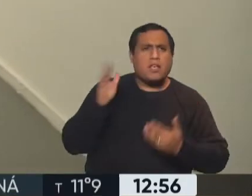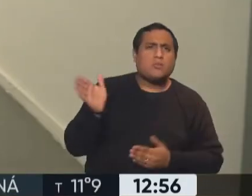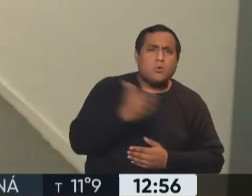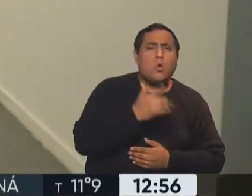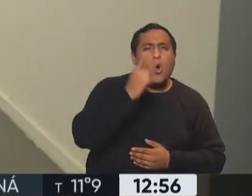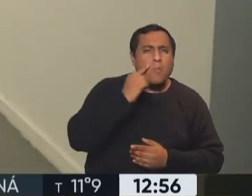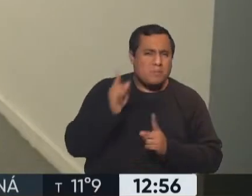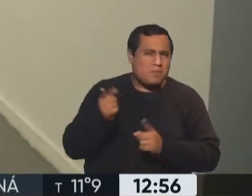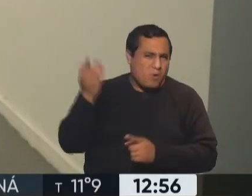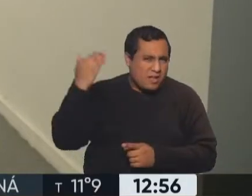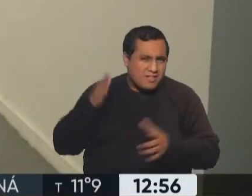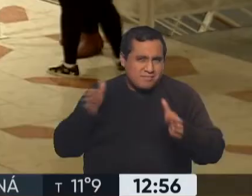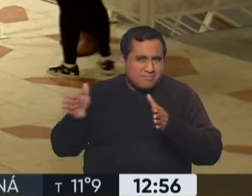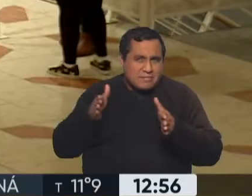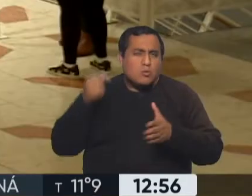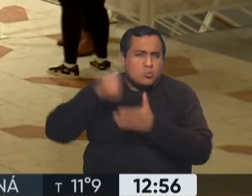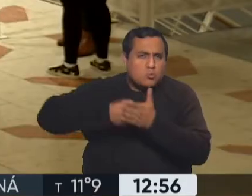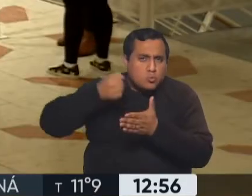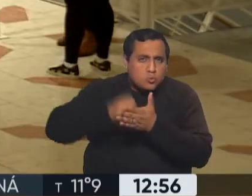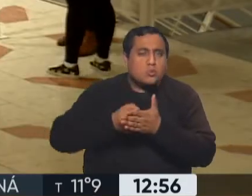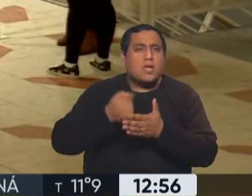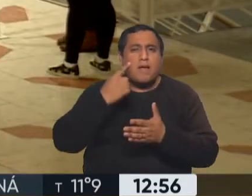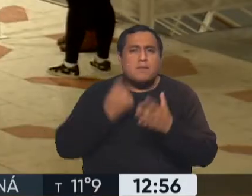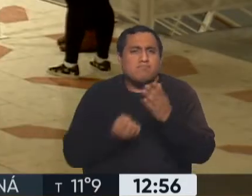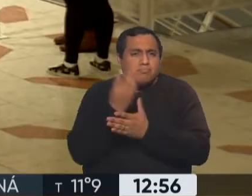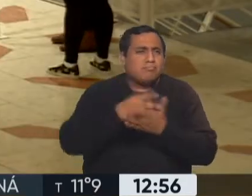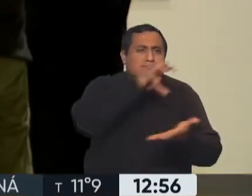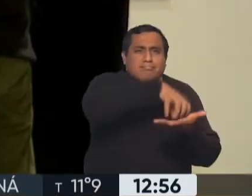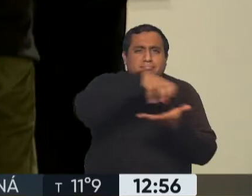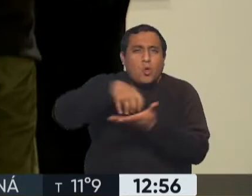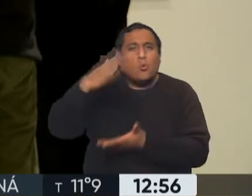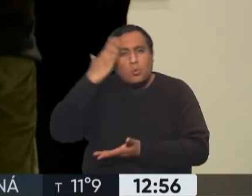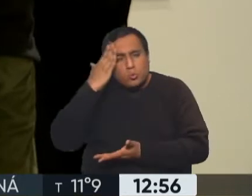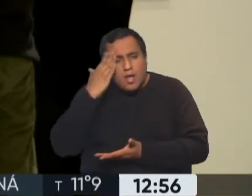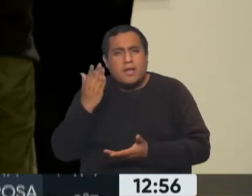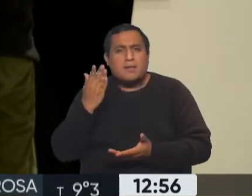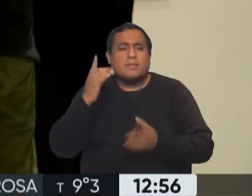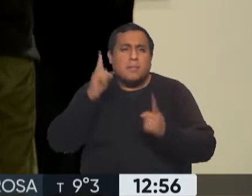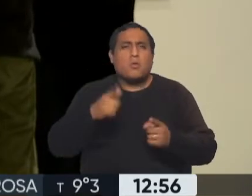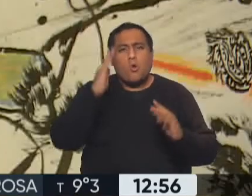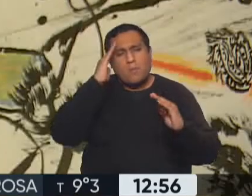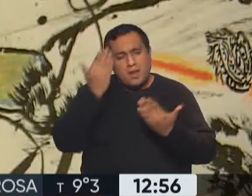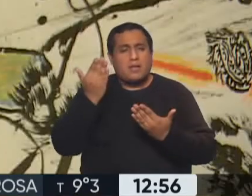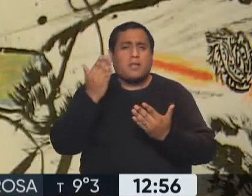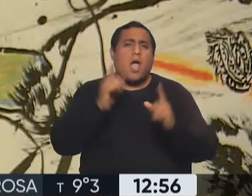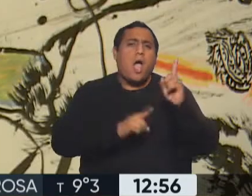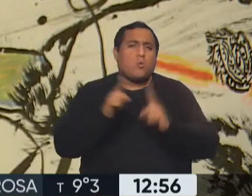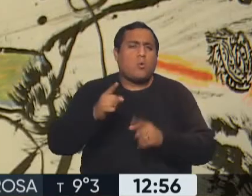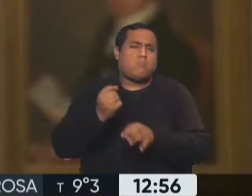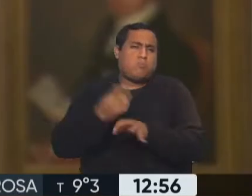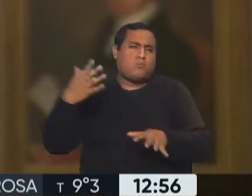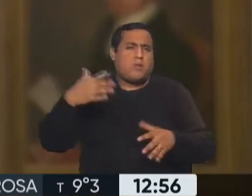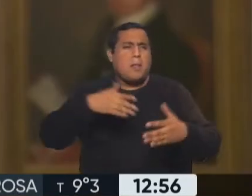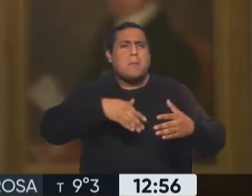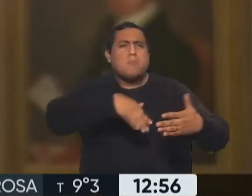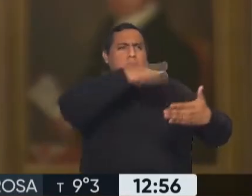esa generación que lucharon por crear nuevas instituciones culturales. También es un homenaje a los grandes muralistas argentinos